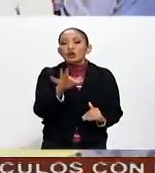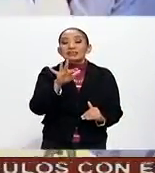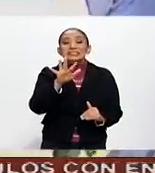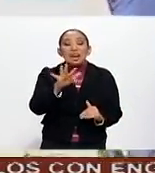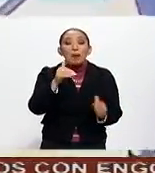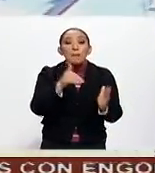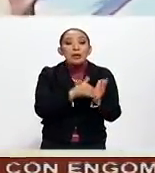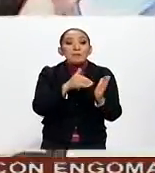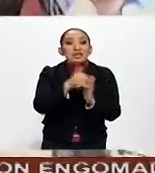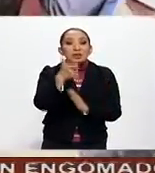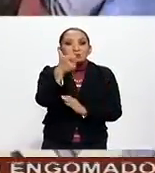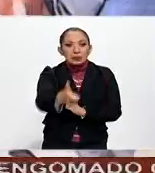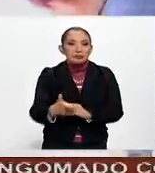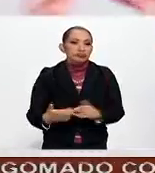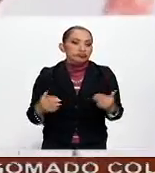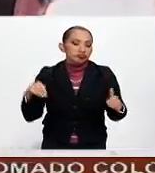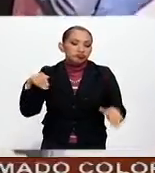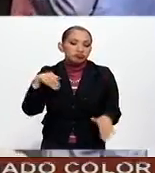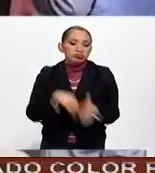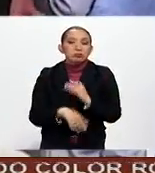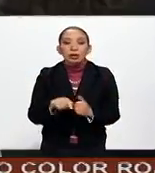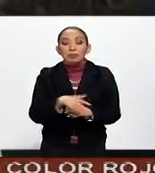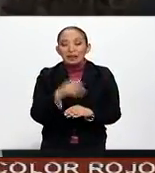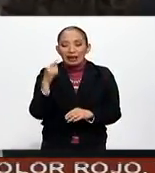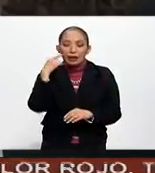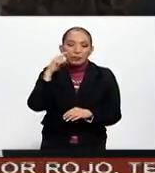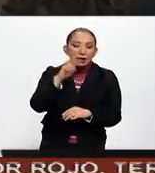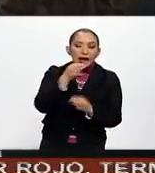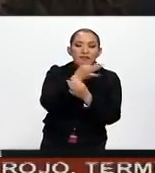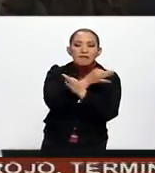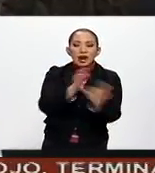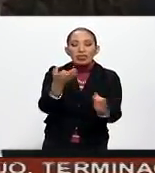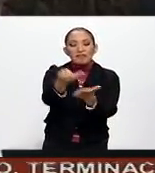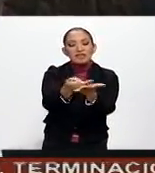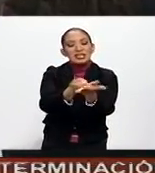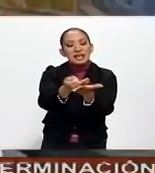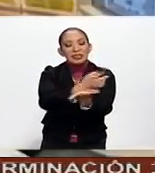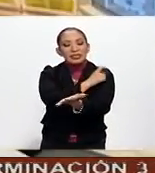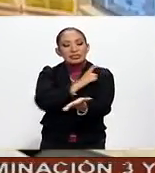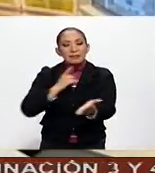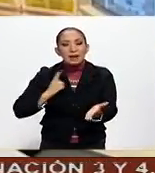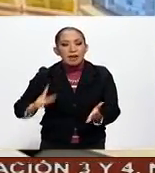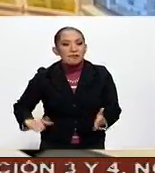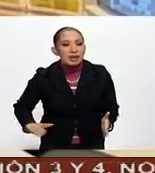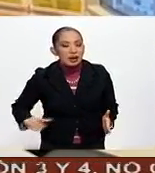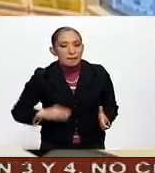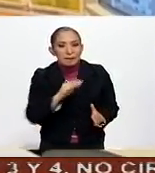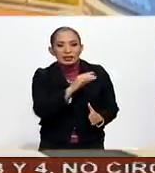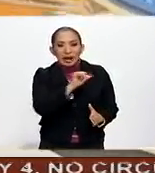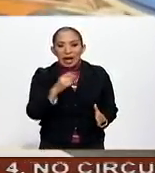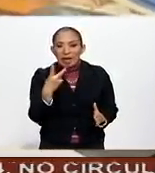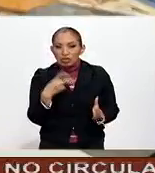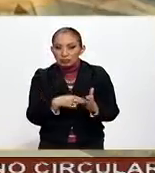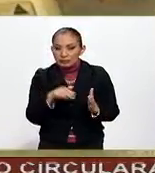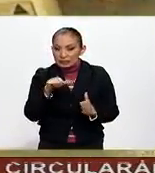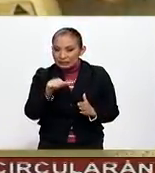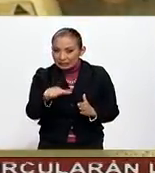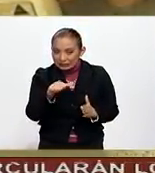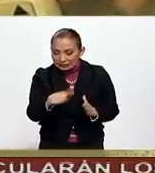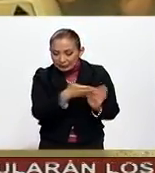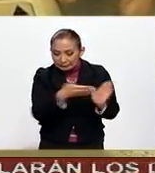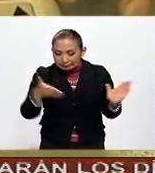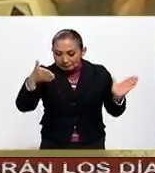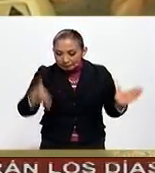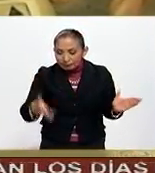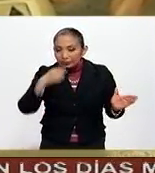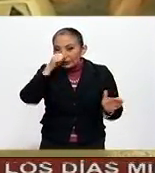174.5 mil millones de pesos. Esto de acuerdo con el informe de Finanzas y Deuda Pública a mayo del 2016. La